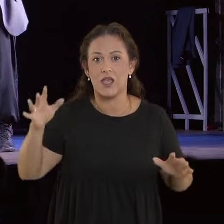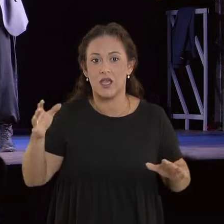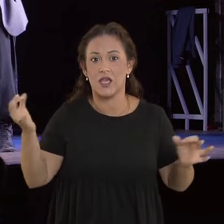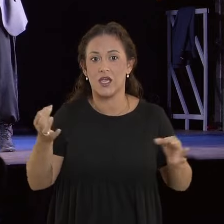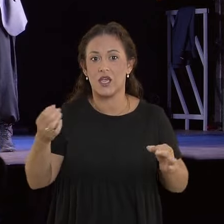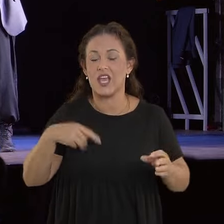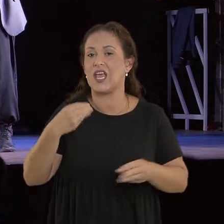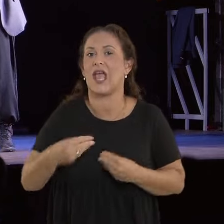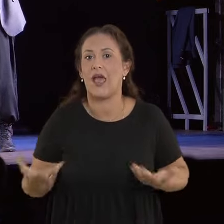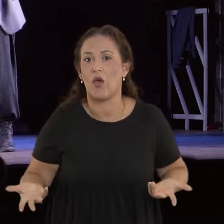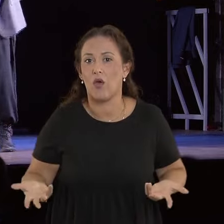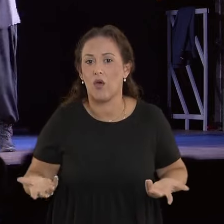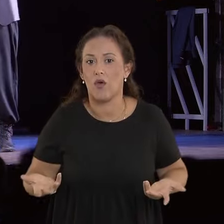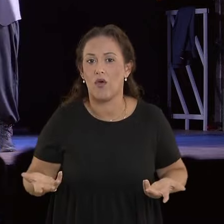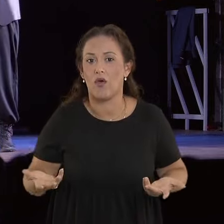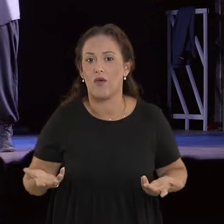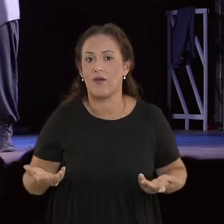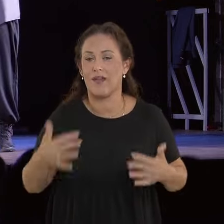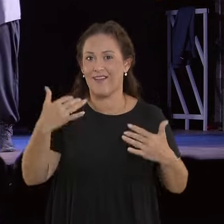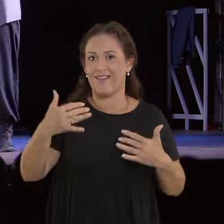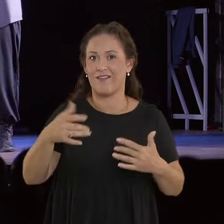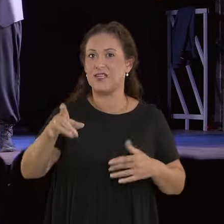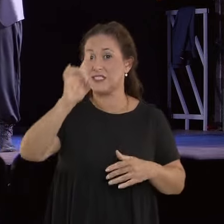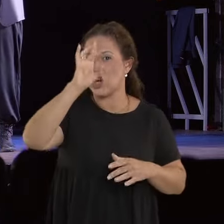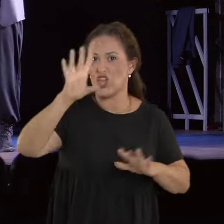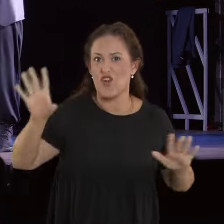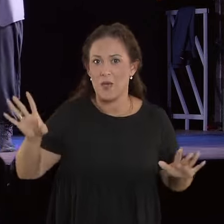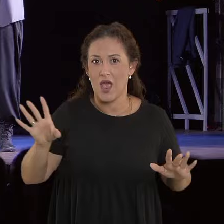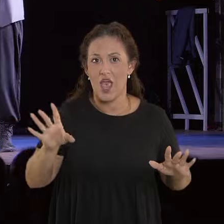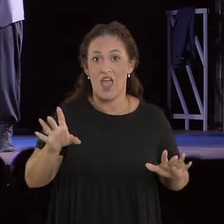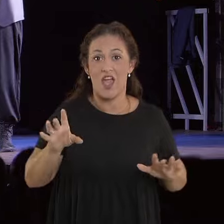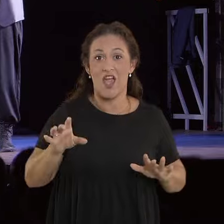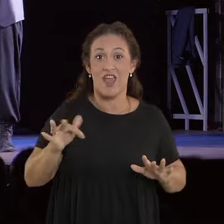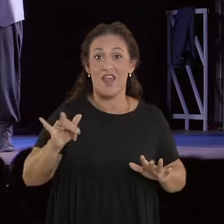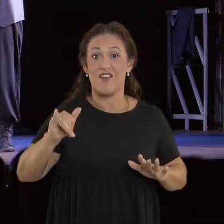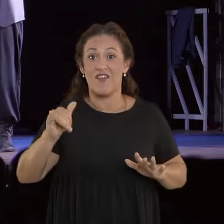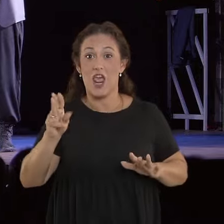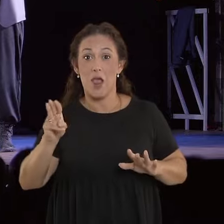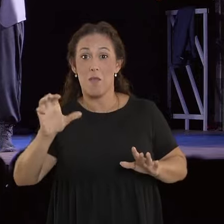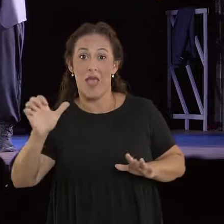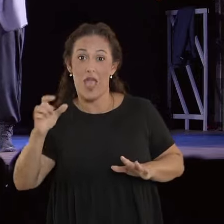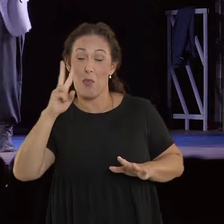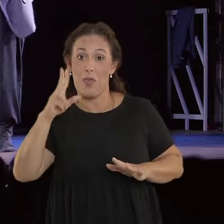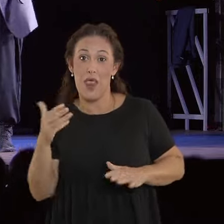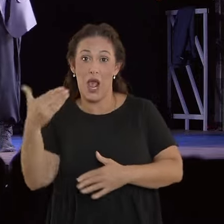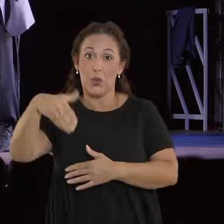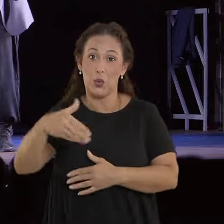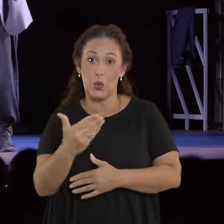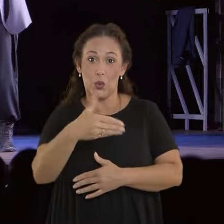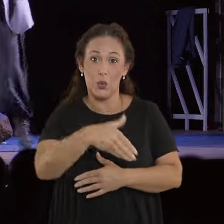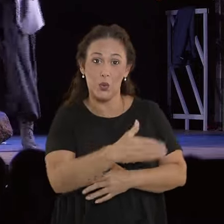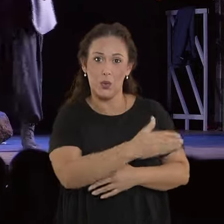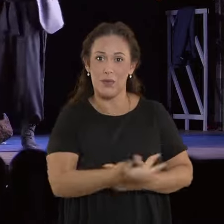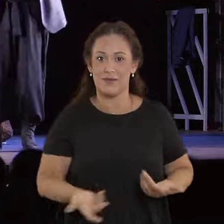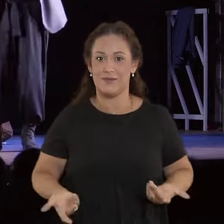si no? ¿Mayango? Bueno. Tampoco te flipes. Tampoco te flipes. ¿Eh? Bueno, no me flipes, no que va. Mira, Balconi.